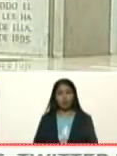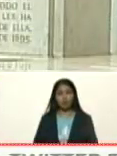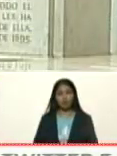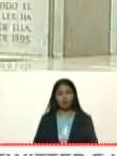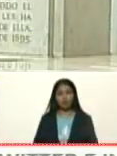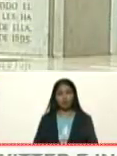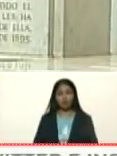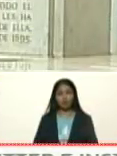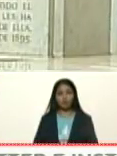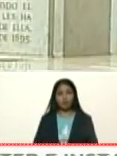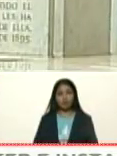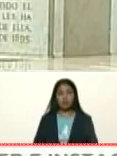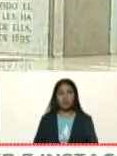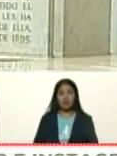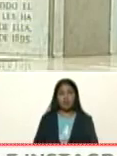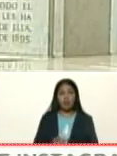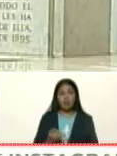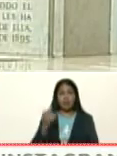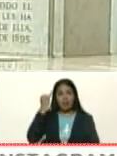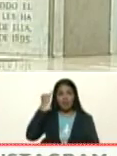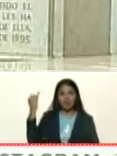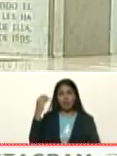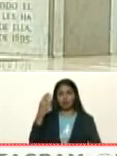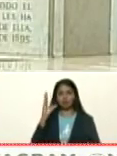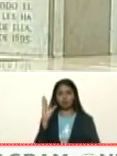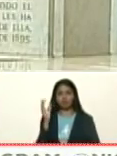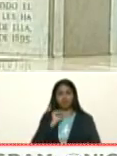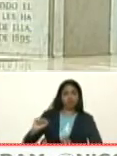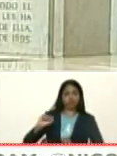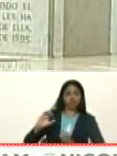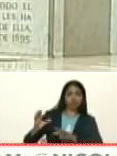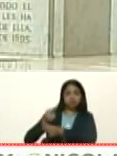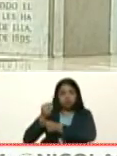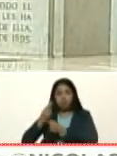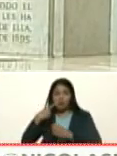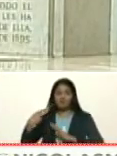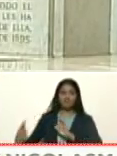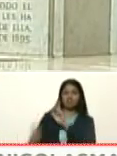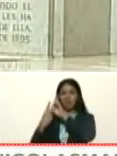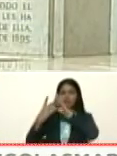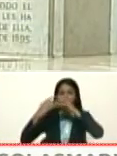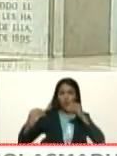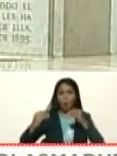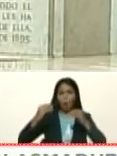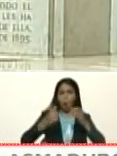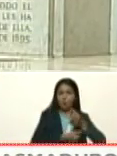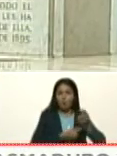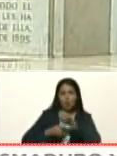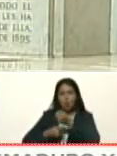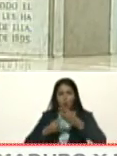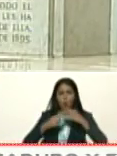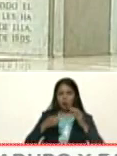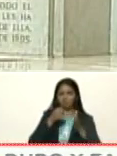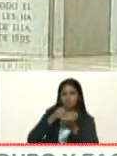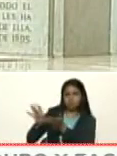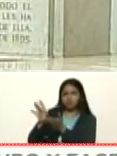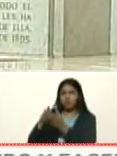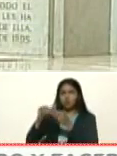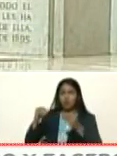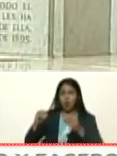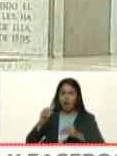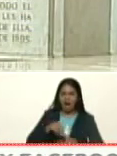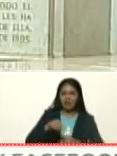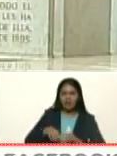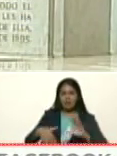con la idea antiimperialista de enfrentar con las armas y echar de territorio americano